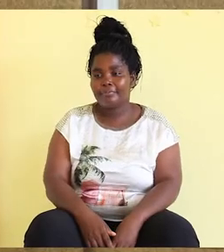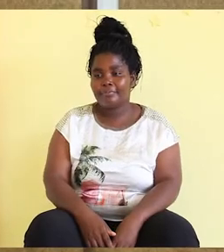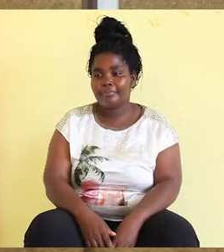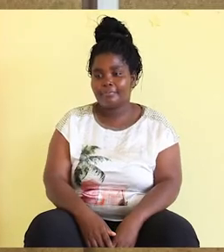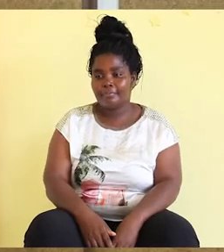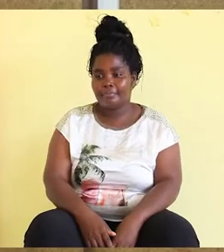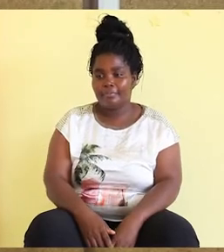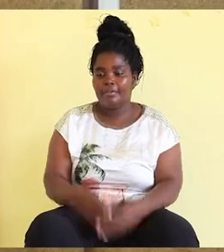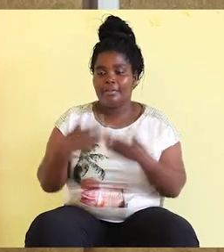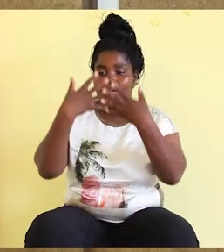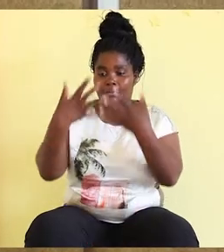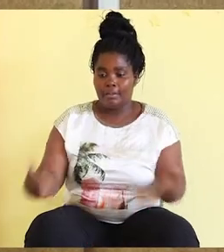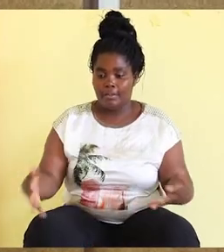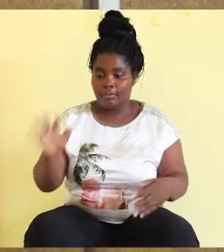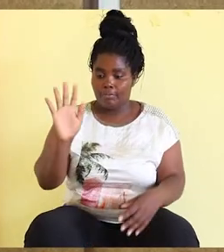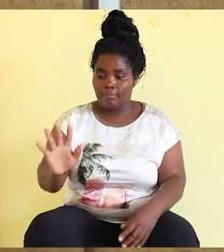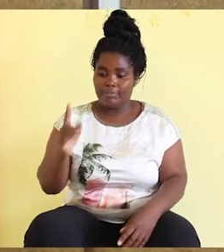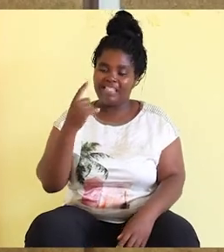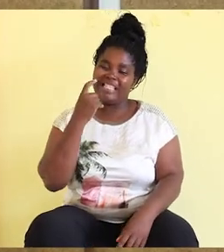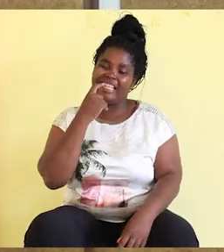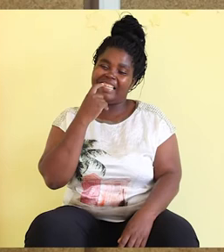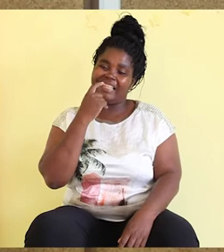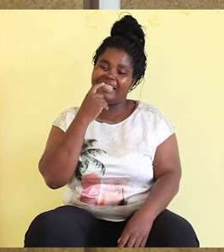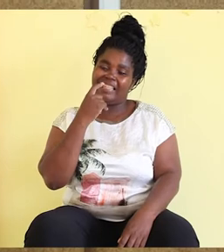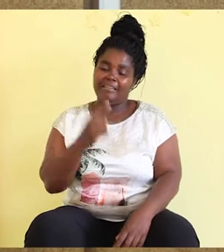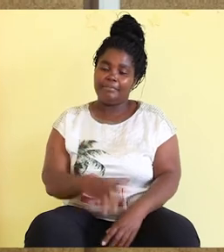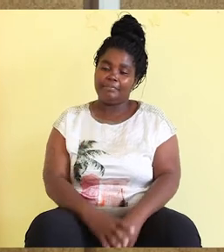Se le cae un diente.